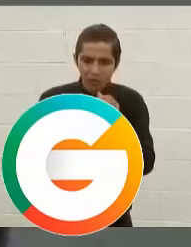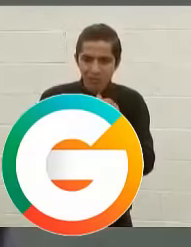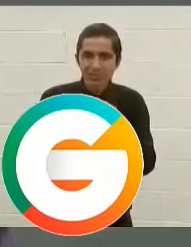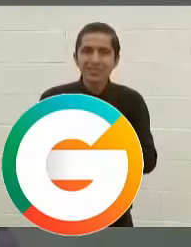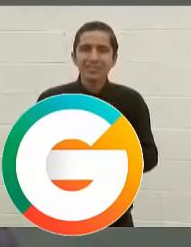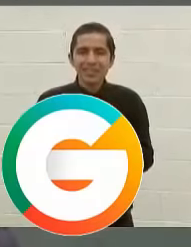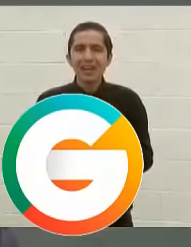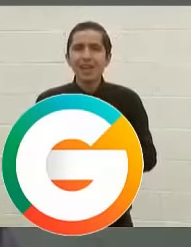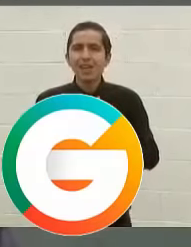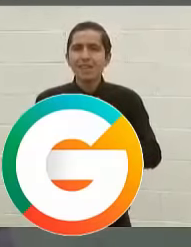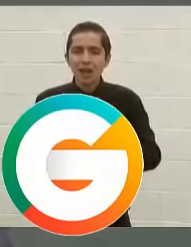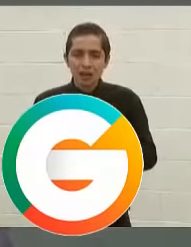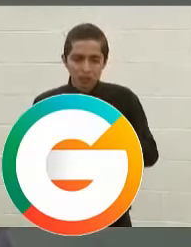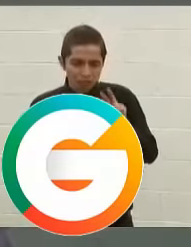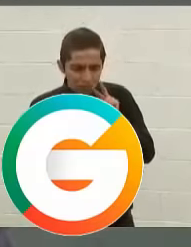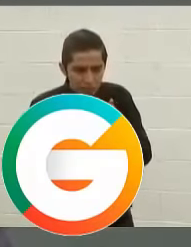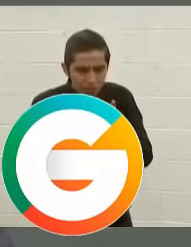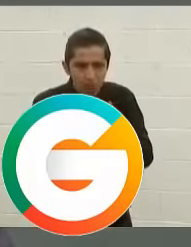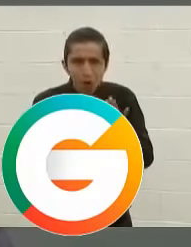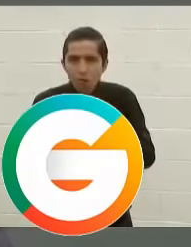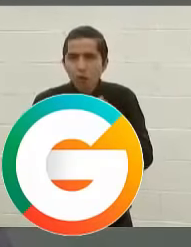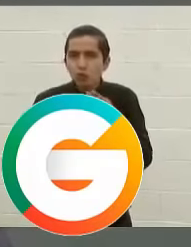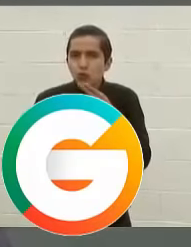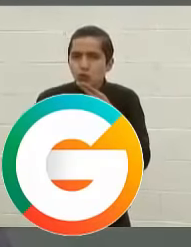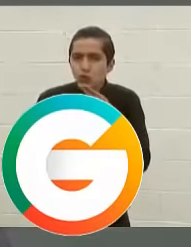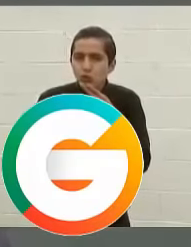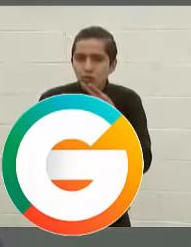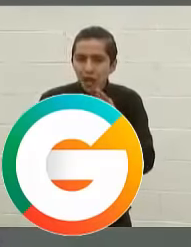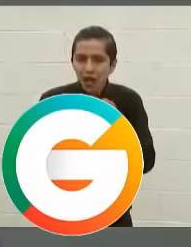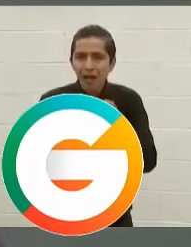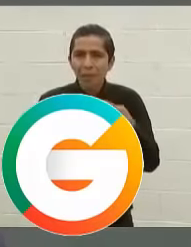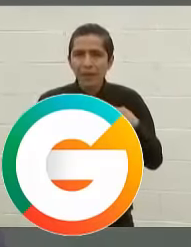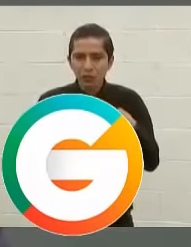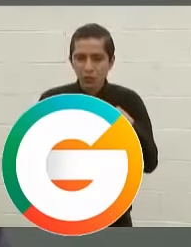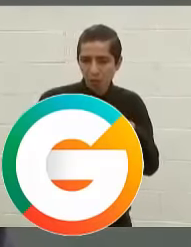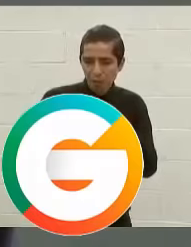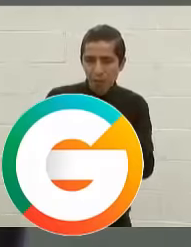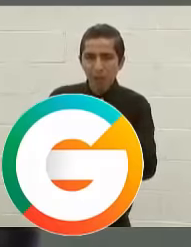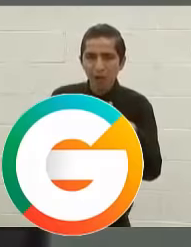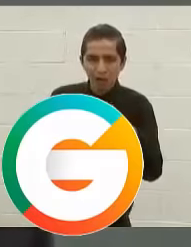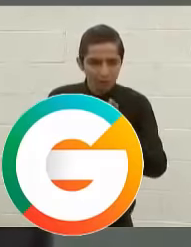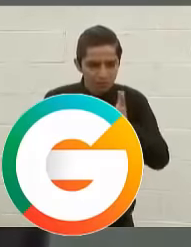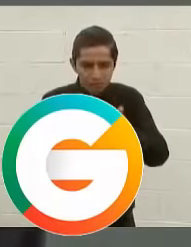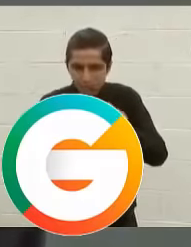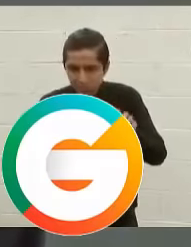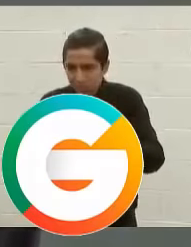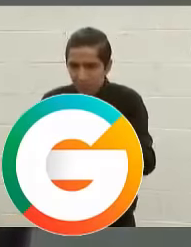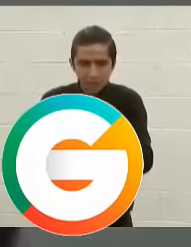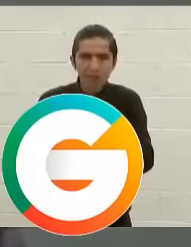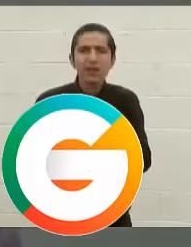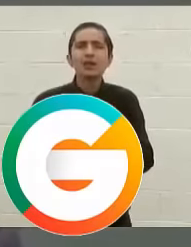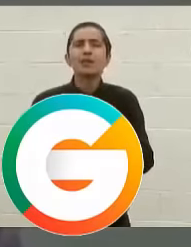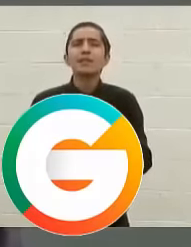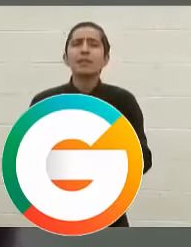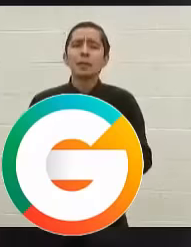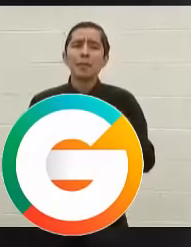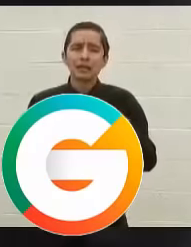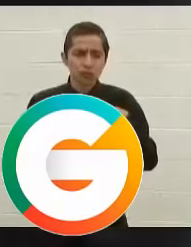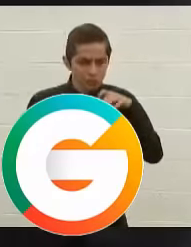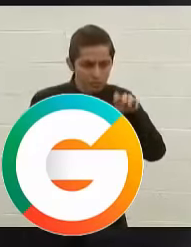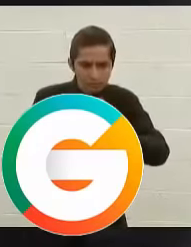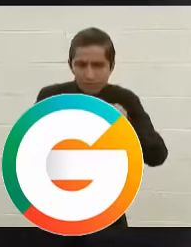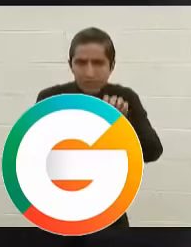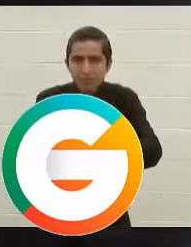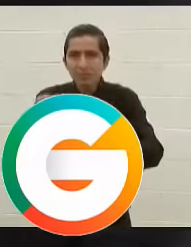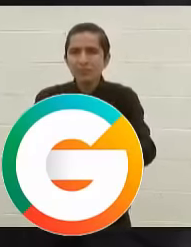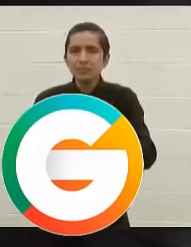color verde, similares a los utilizados por los agresores. Tanto los detenidos